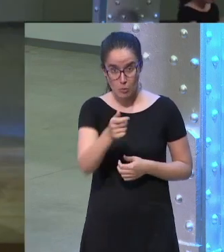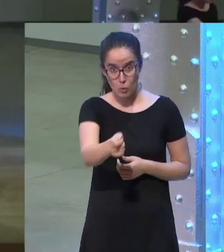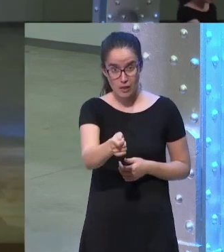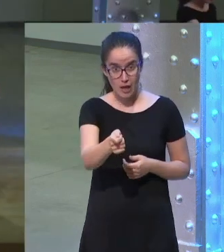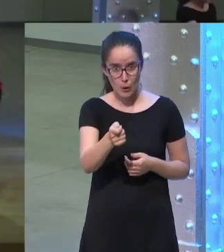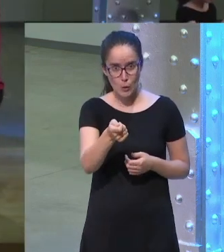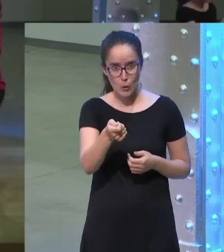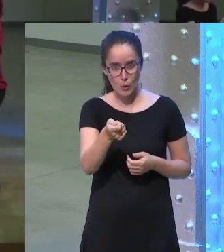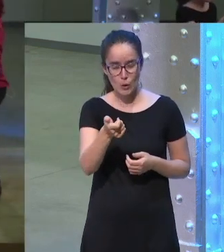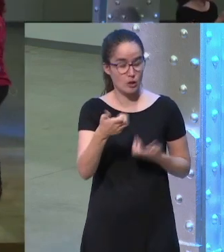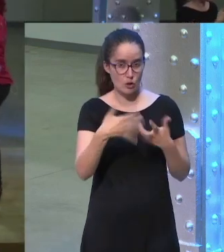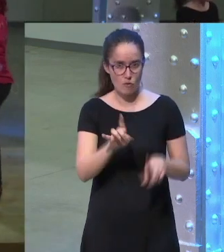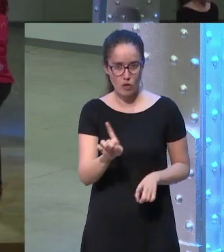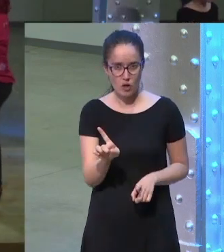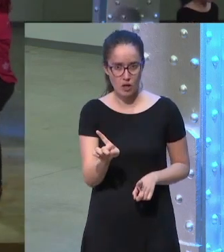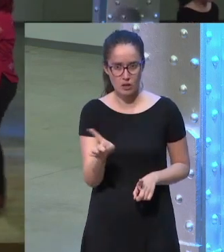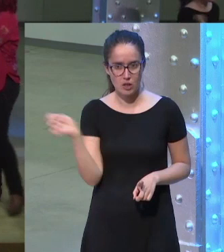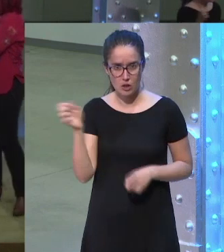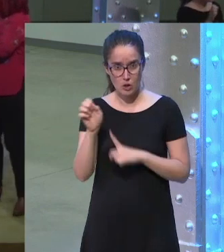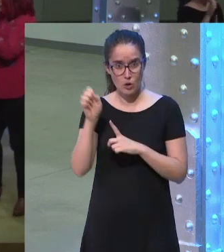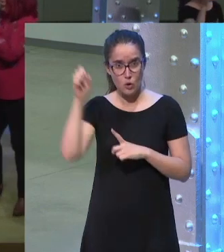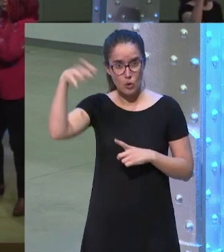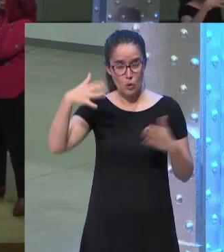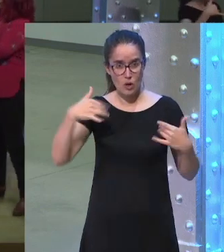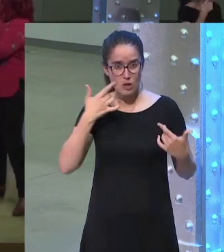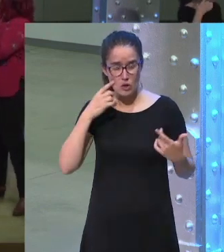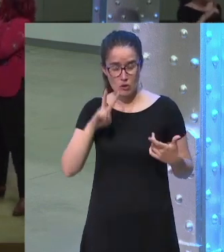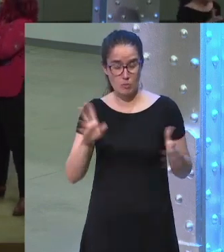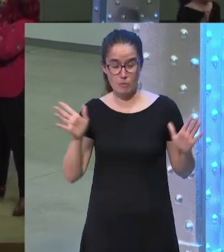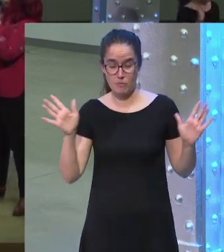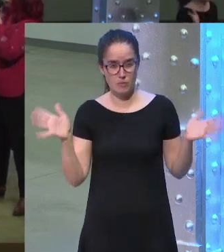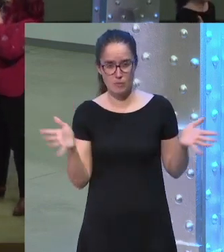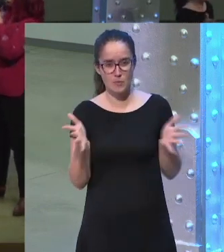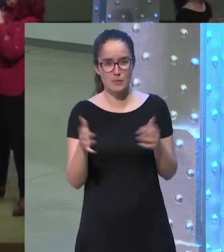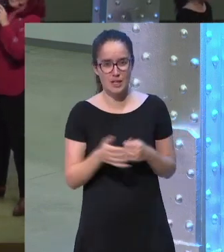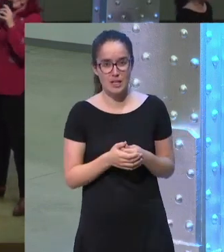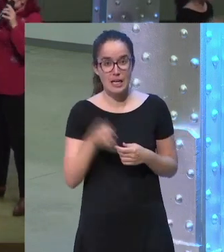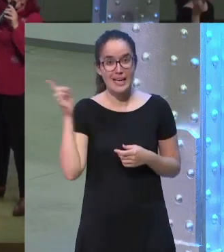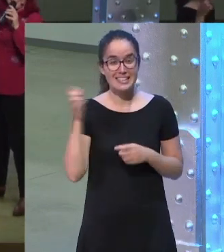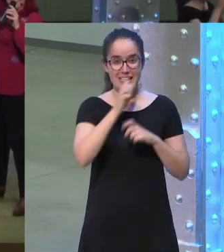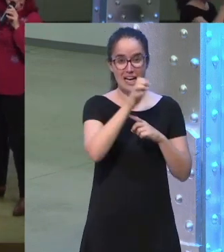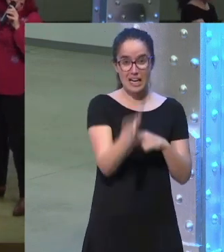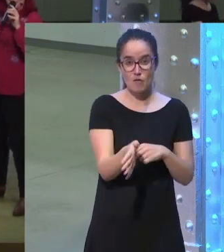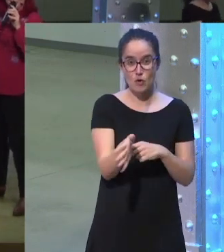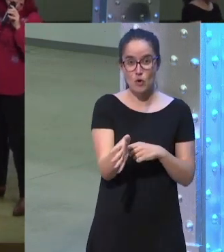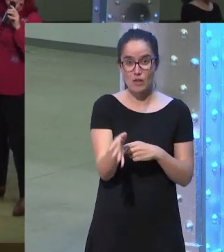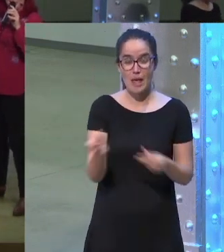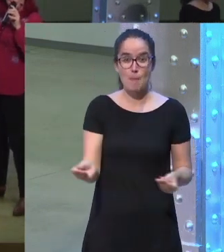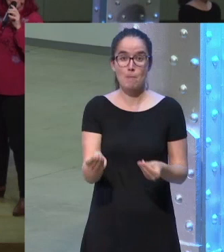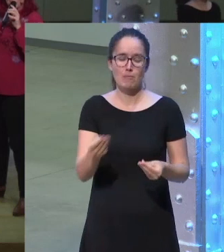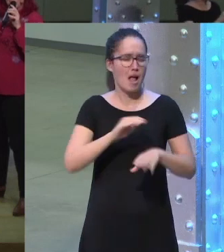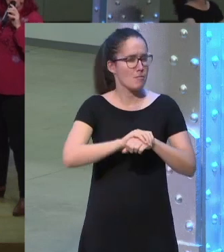puntero. Claro, por eso no funciona. No hay luz aquí. Hay que ver lo que tú sabes. Sobre ese grafo de